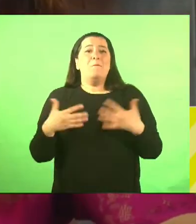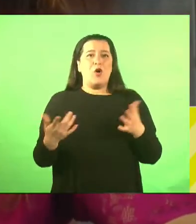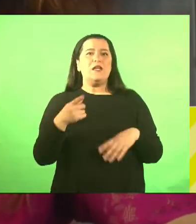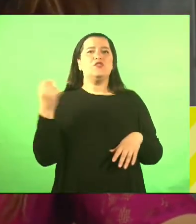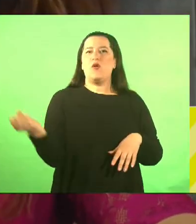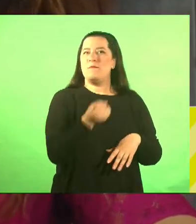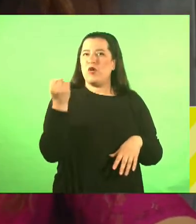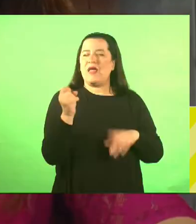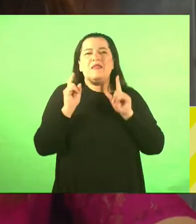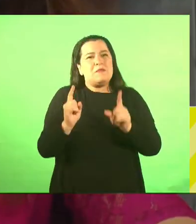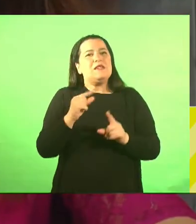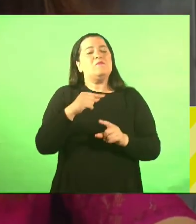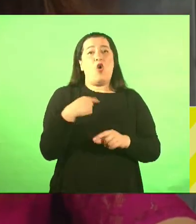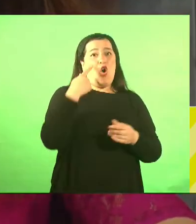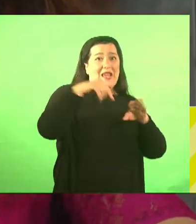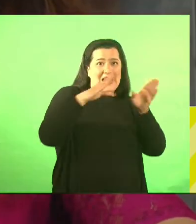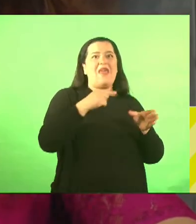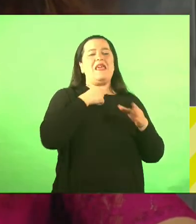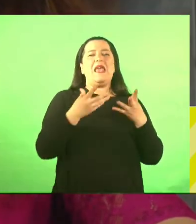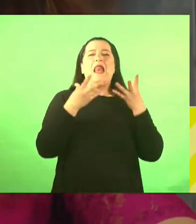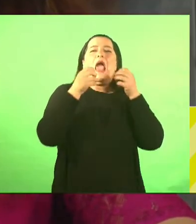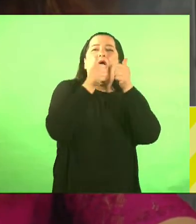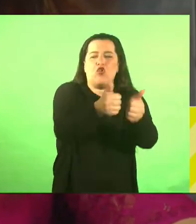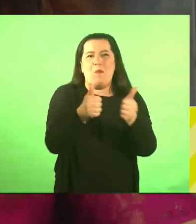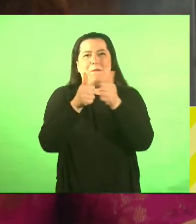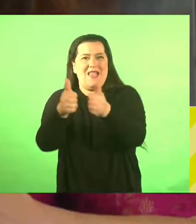A quienes queremos acompañar